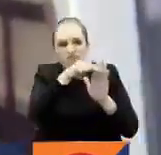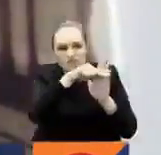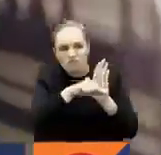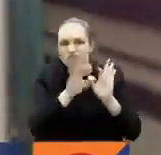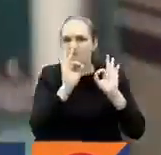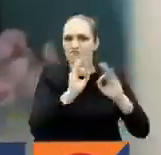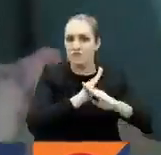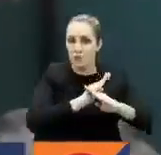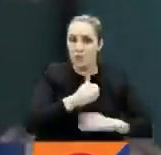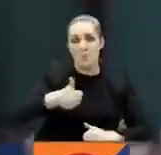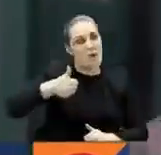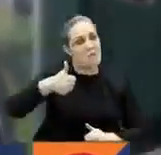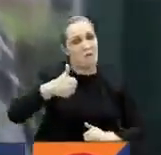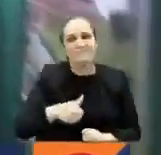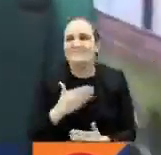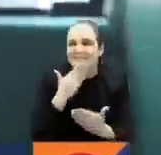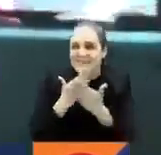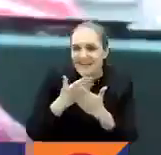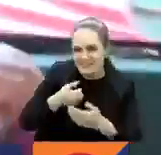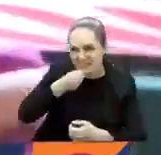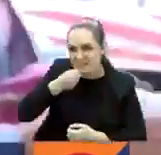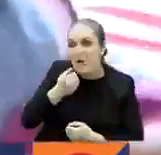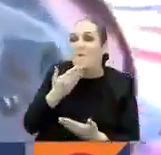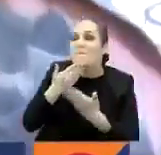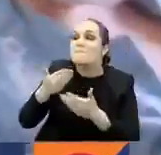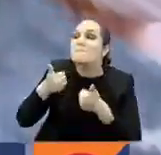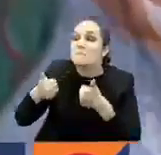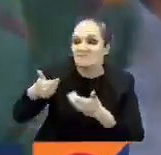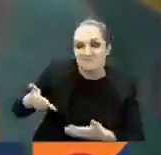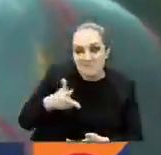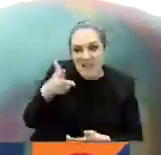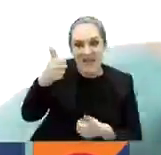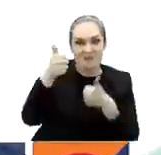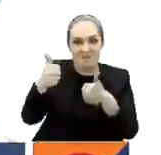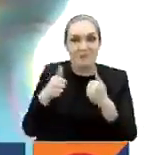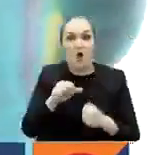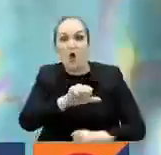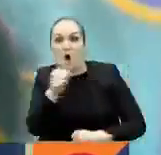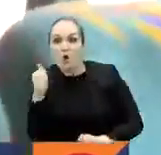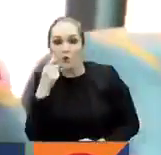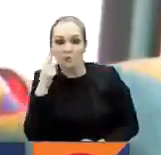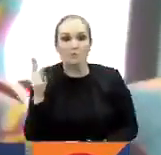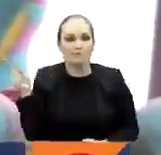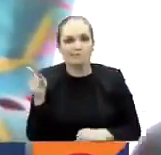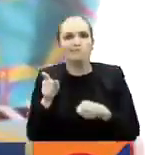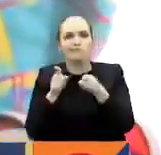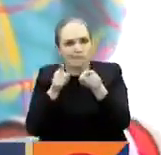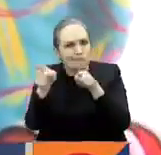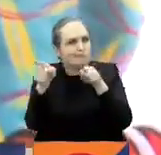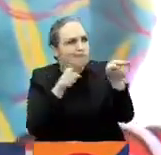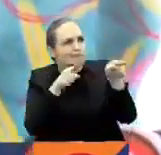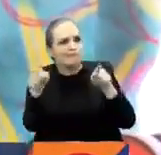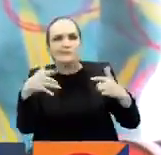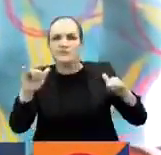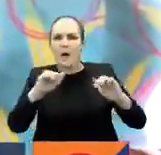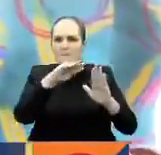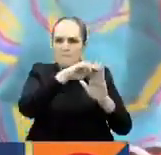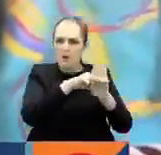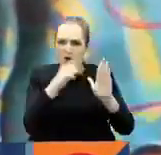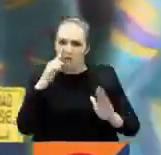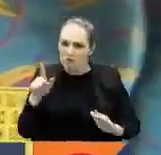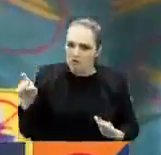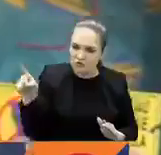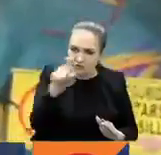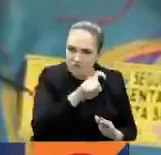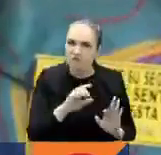bioseguridad? También. Bueno, muchísimas gracias, que tenga buen viaje. Pues bien, a esta hora ya se hace todo el cumplimiento de protocolos de